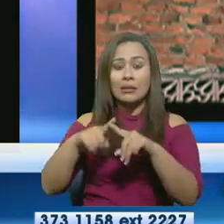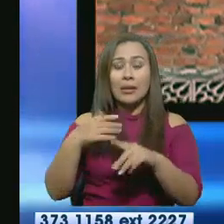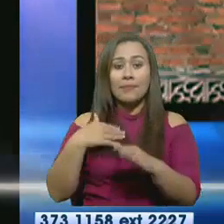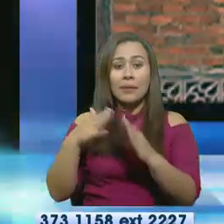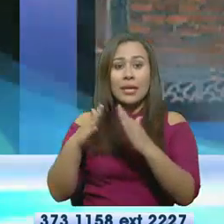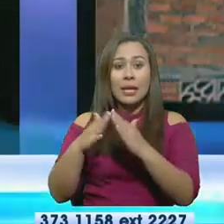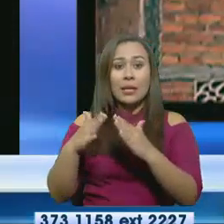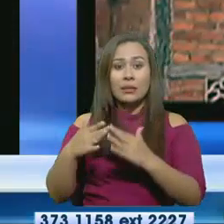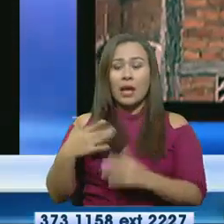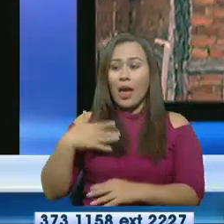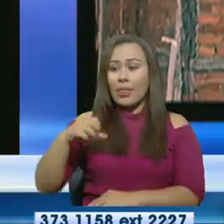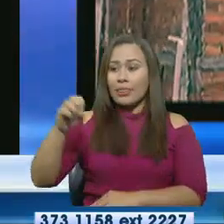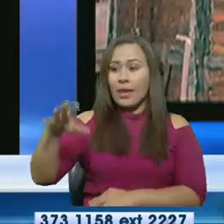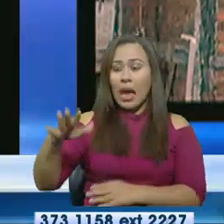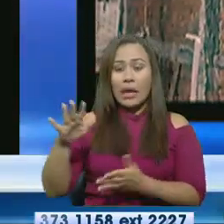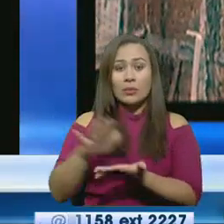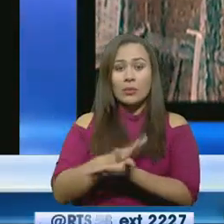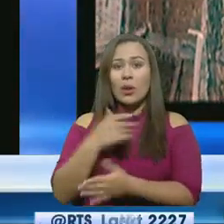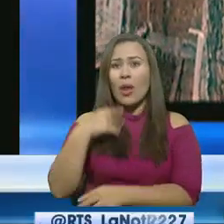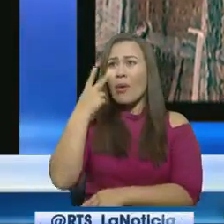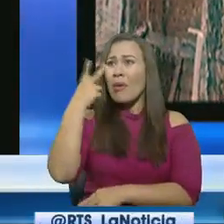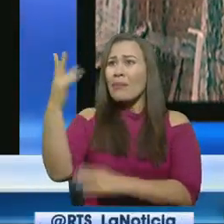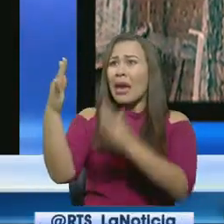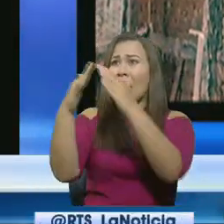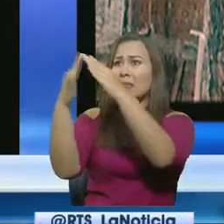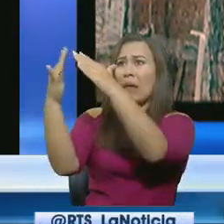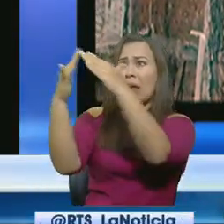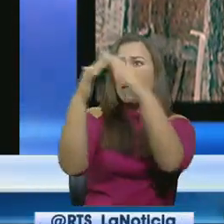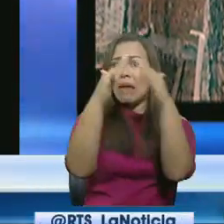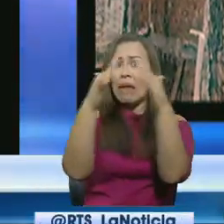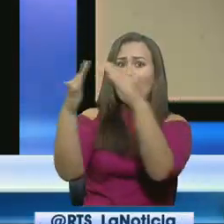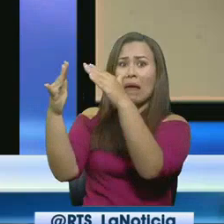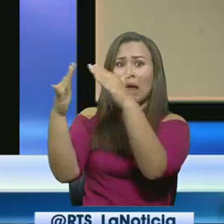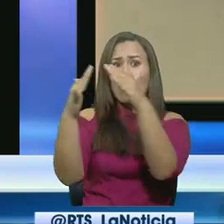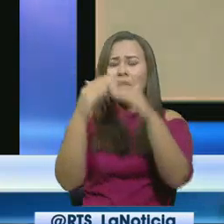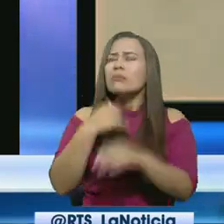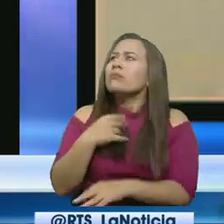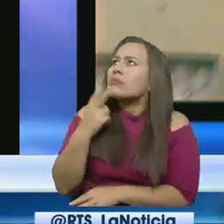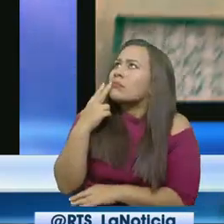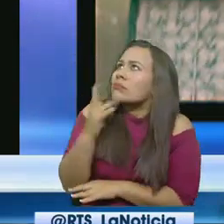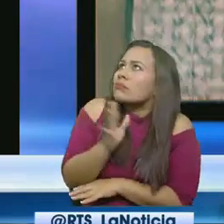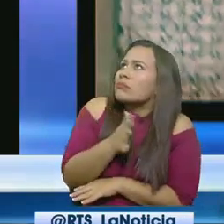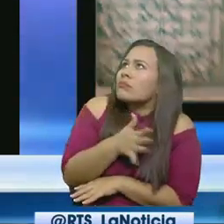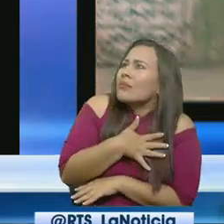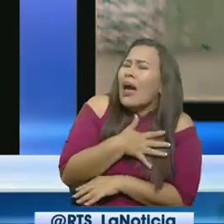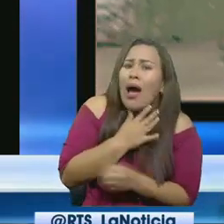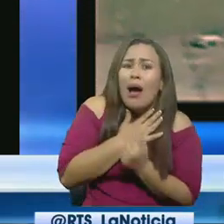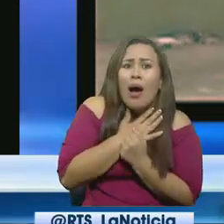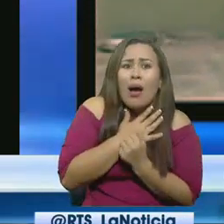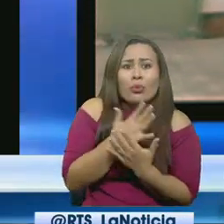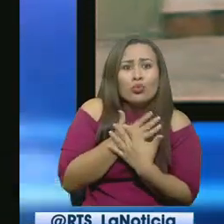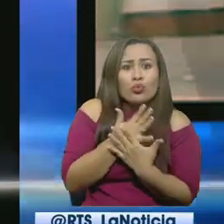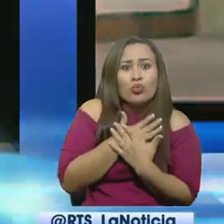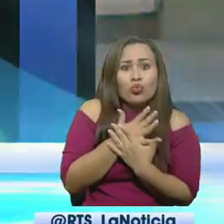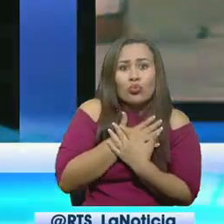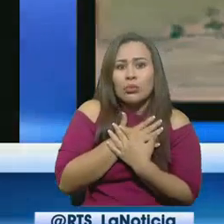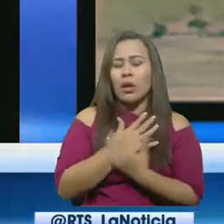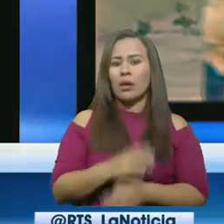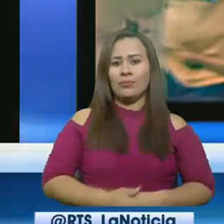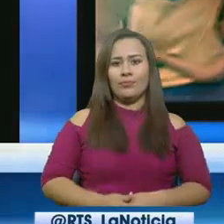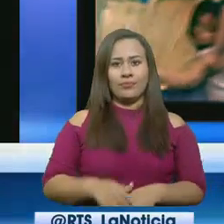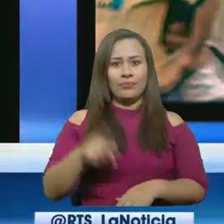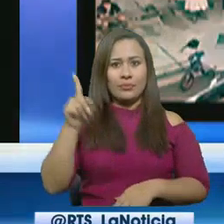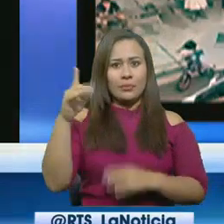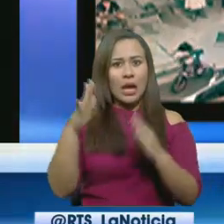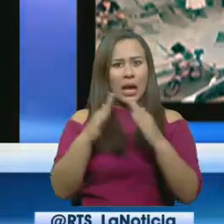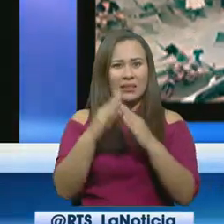escuela, vi que esa casa se movió en zigzag. Entonces fue tan evidente que nos asustamos todos. Esta casa cedió,